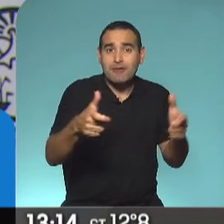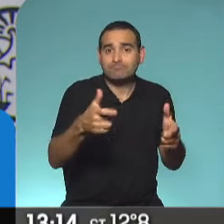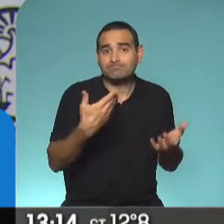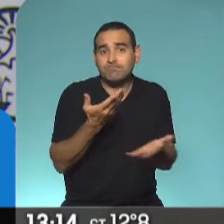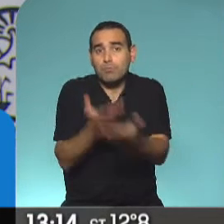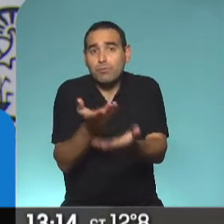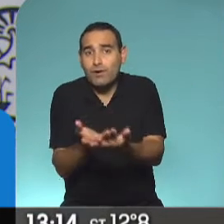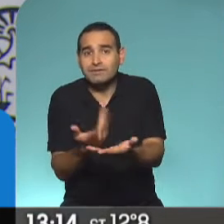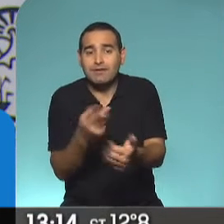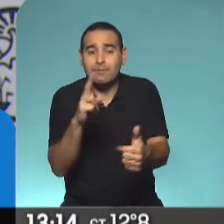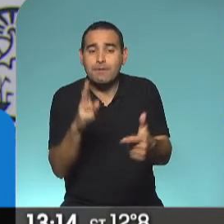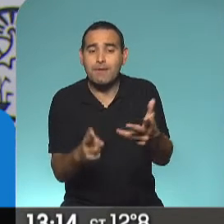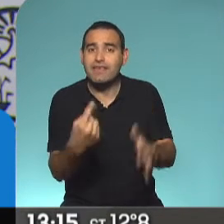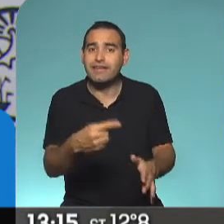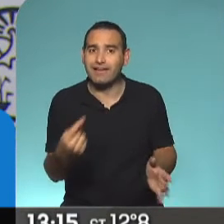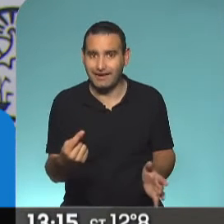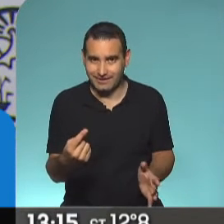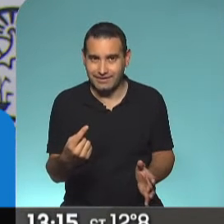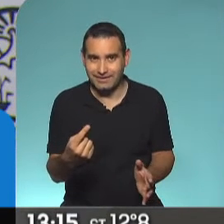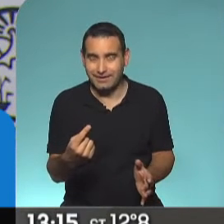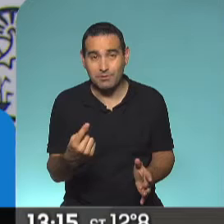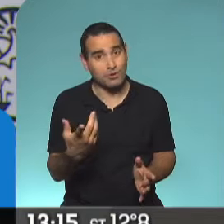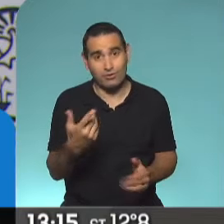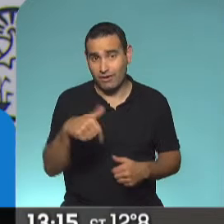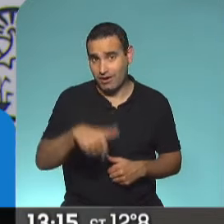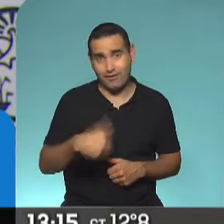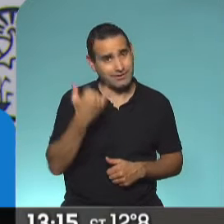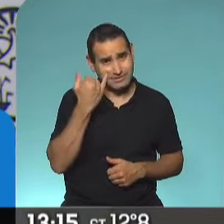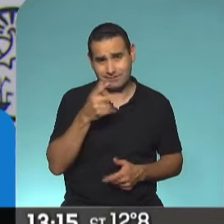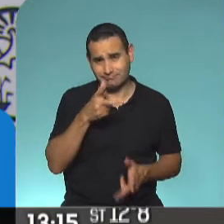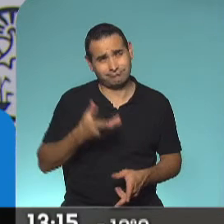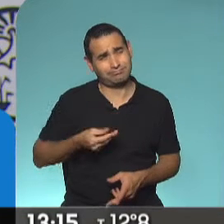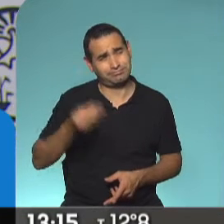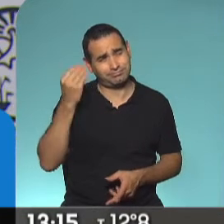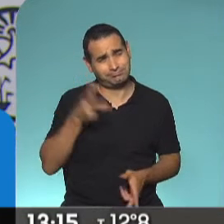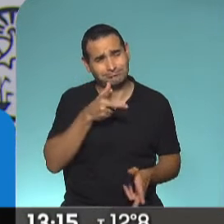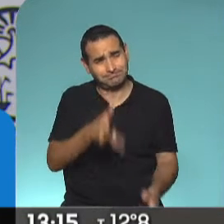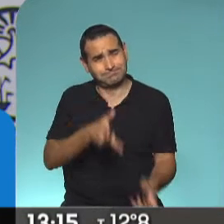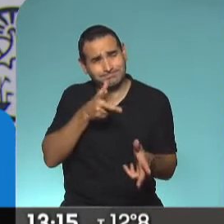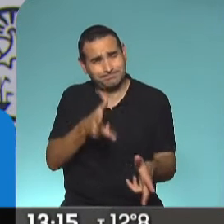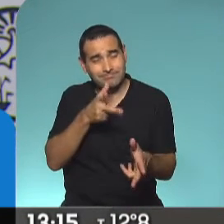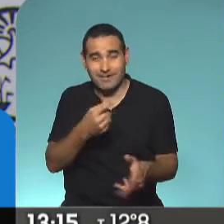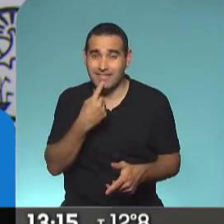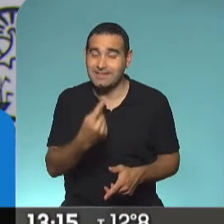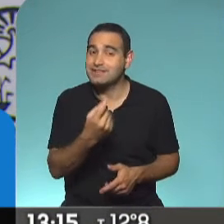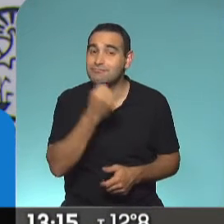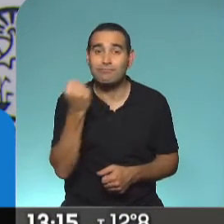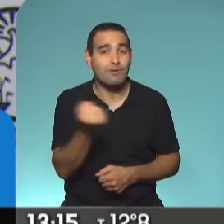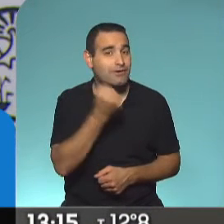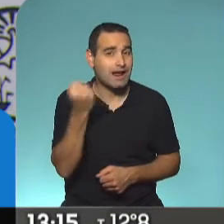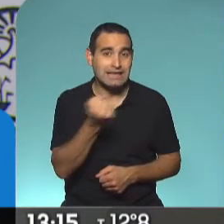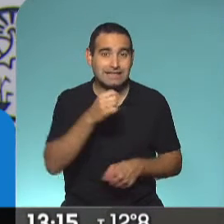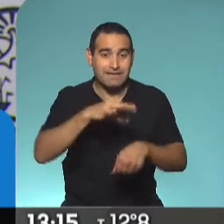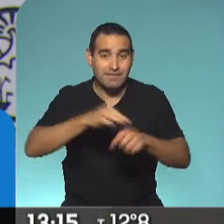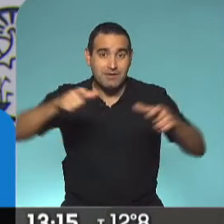qué tipo de restricciones deberíamos tener pero decididamente venimos diciendo hace mucho tiempo un elemento esencial para disminuir